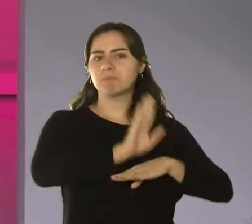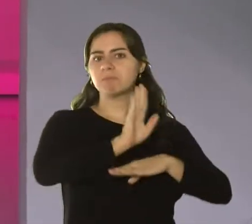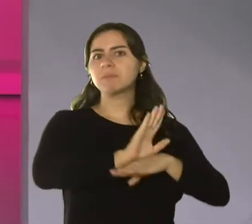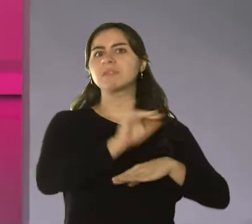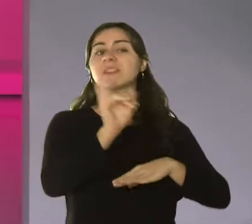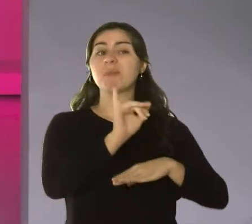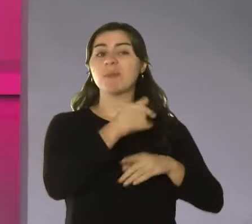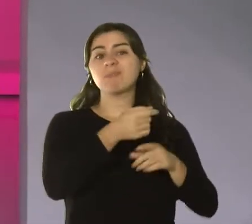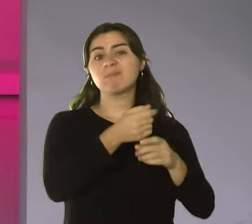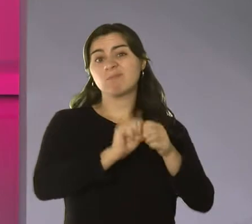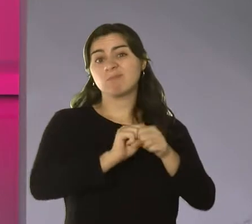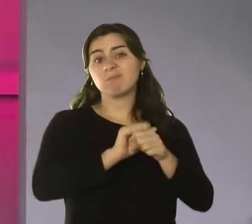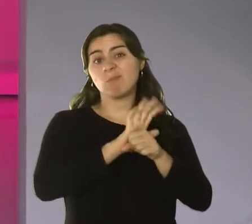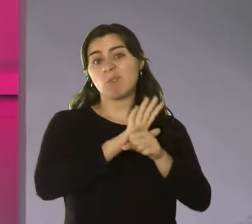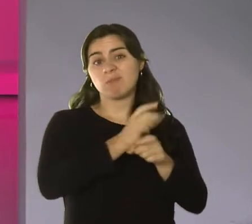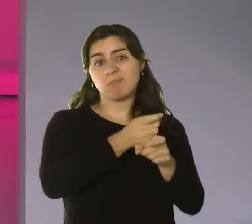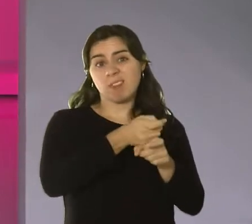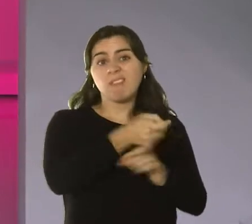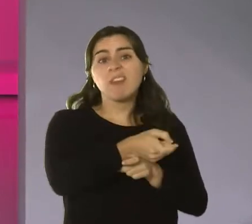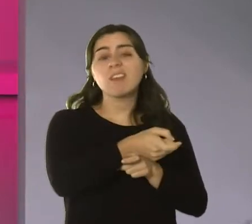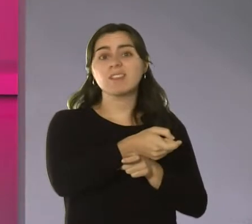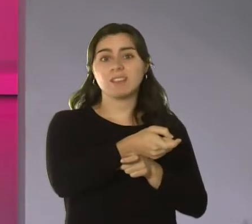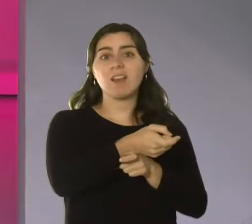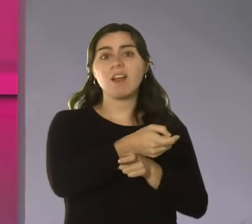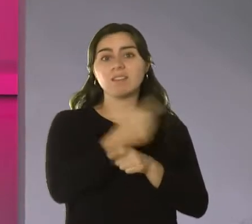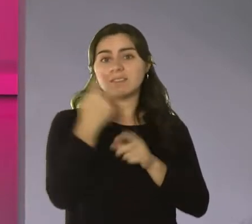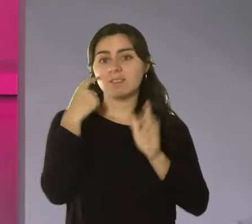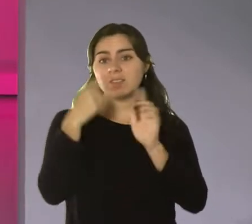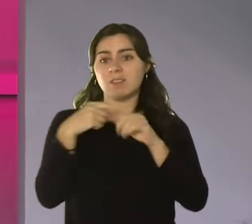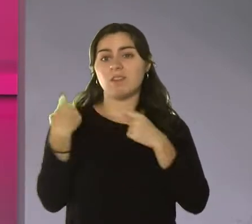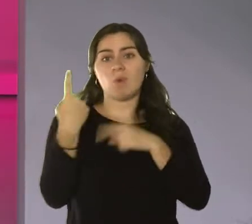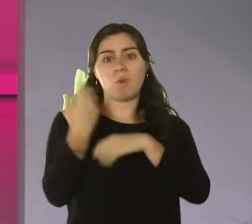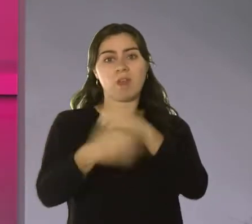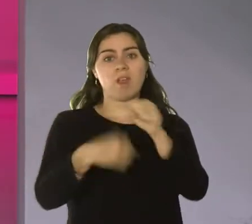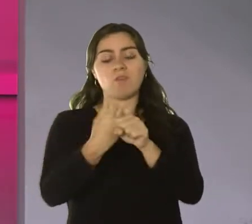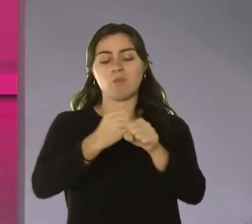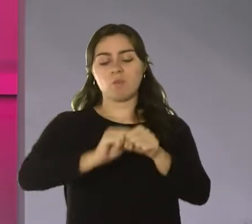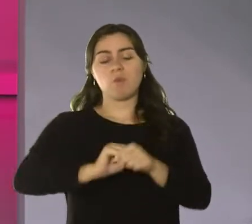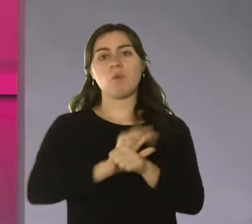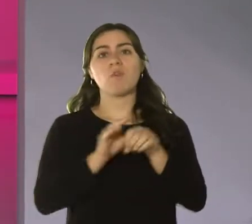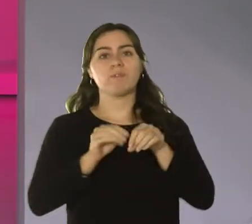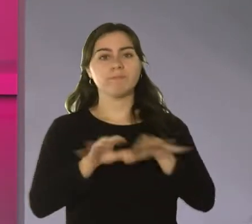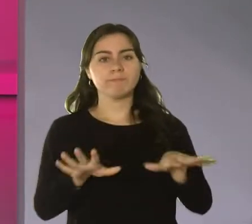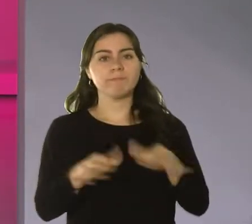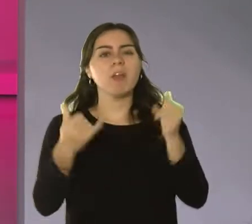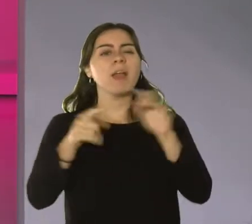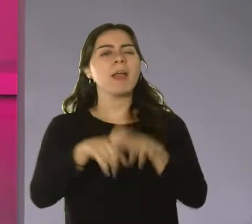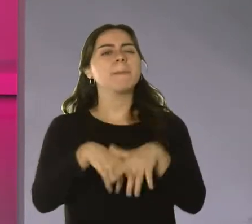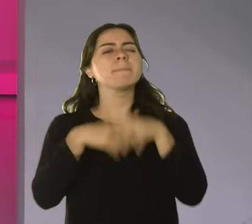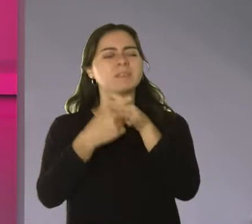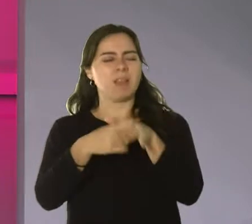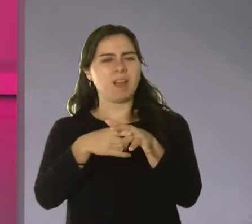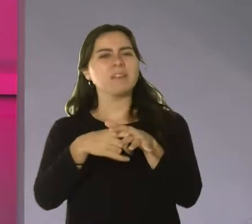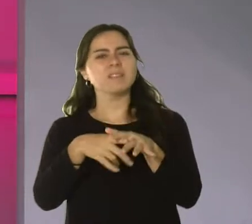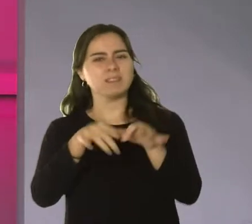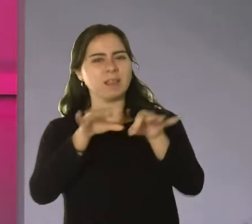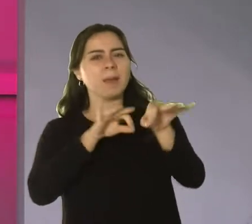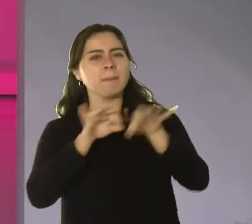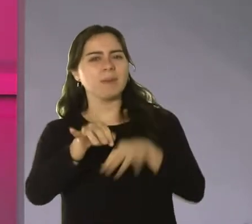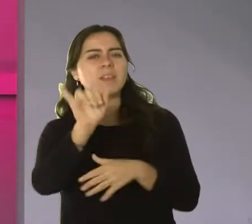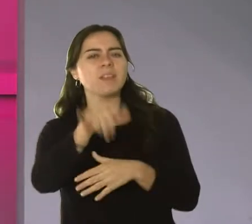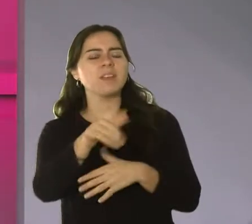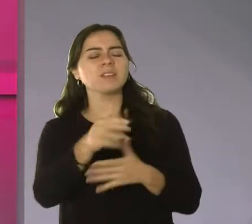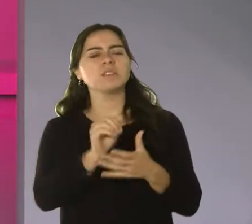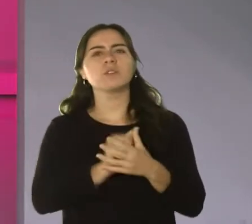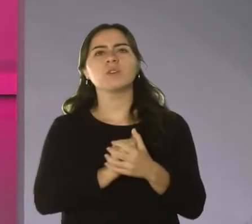han visto afectados de alguna forma u otra durante este año, 5 meses de pandemia. Vamos a comenzar desde ese punto,